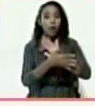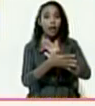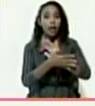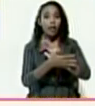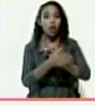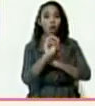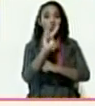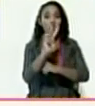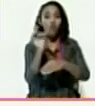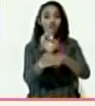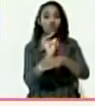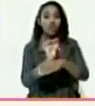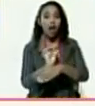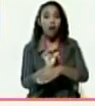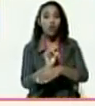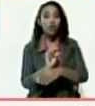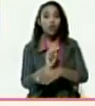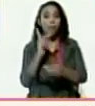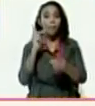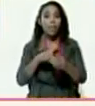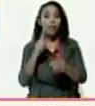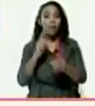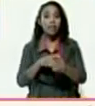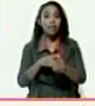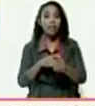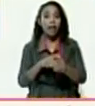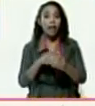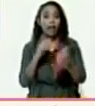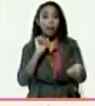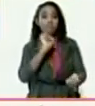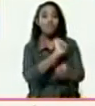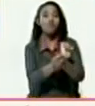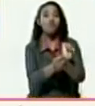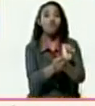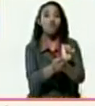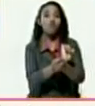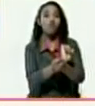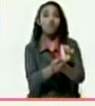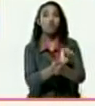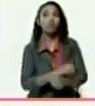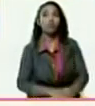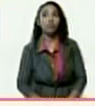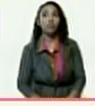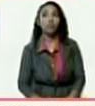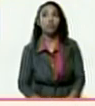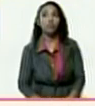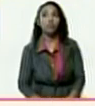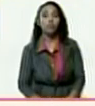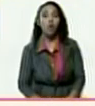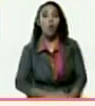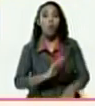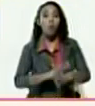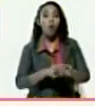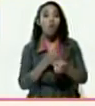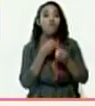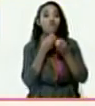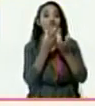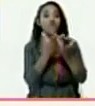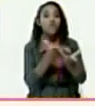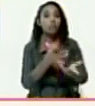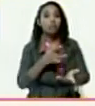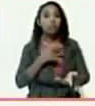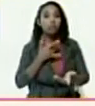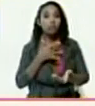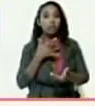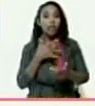dos funcionarios de PDVSA que fueron aprehendidos por suministrar información sensible de la